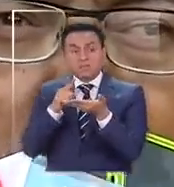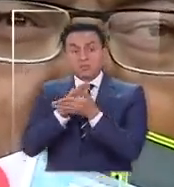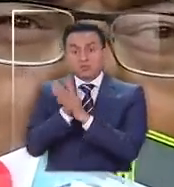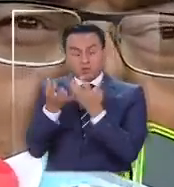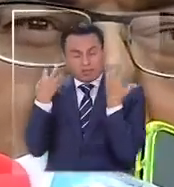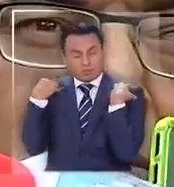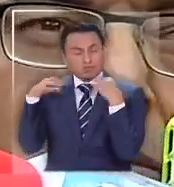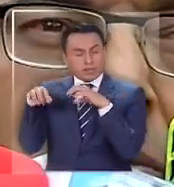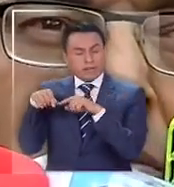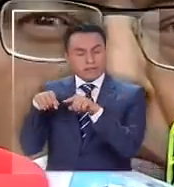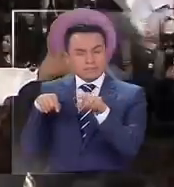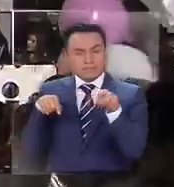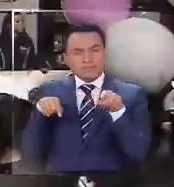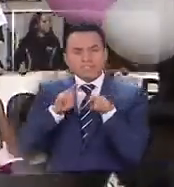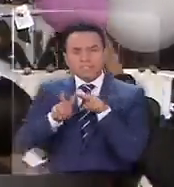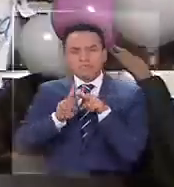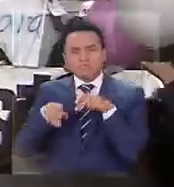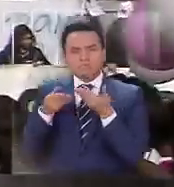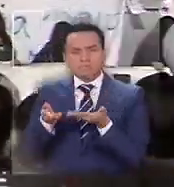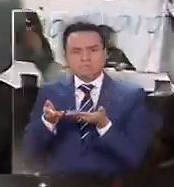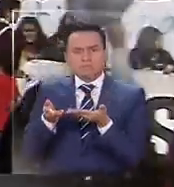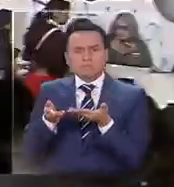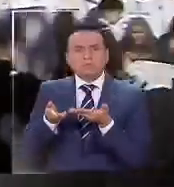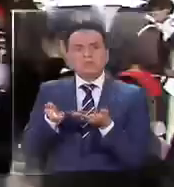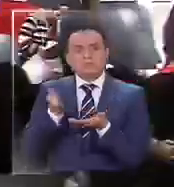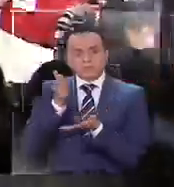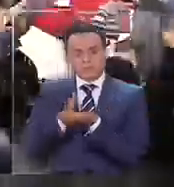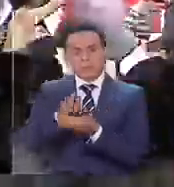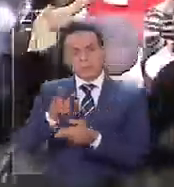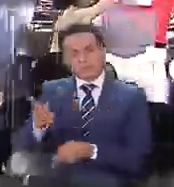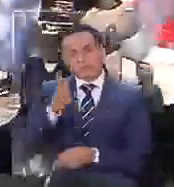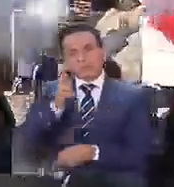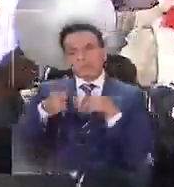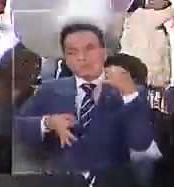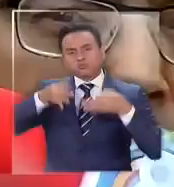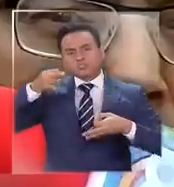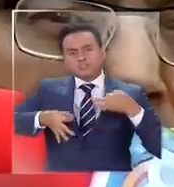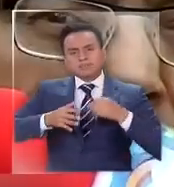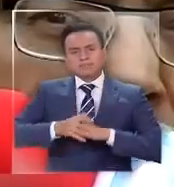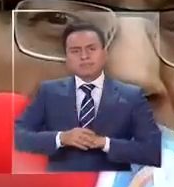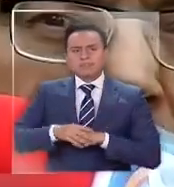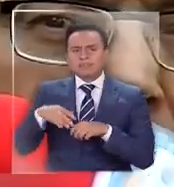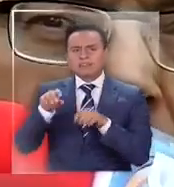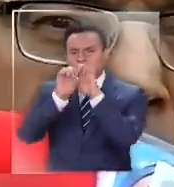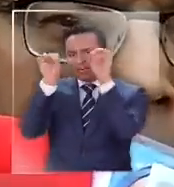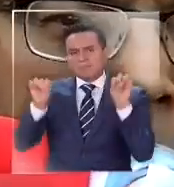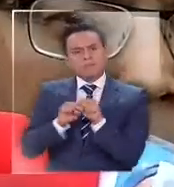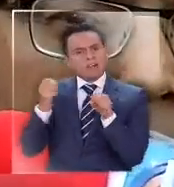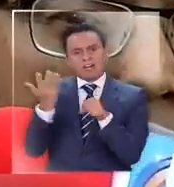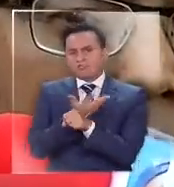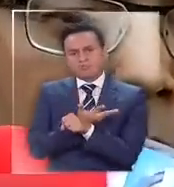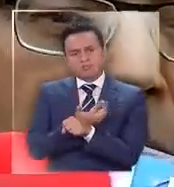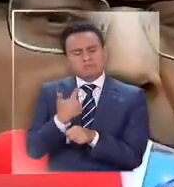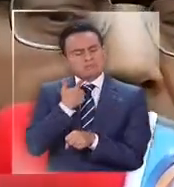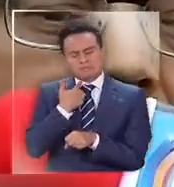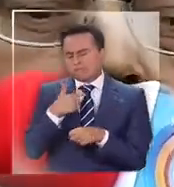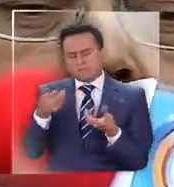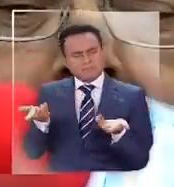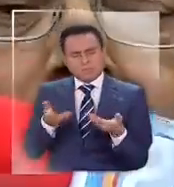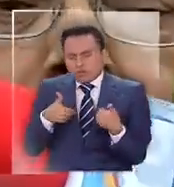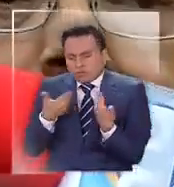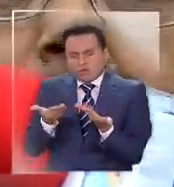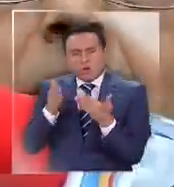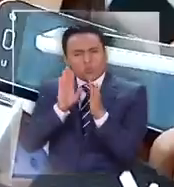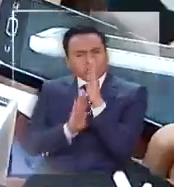sean responsables de lo que ha ocurrido tendrán que responder ante la justicia. Fracasó el sistema, porque no supimos darle